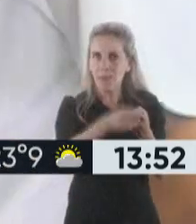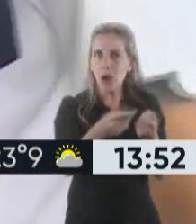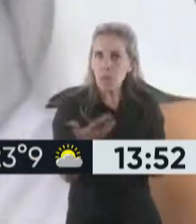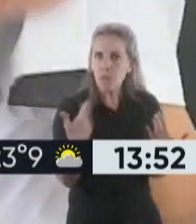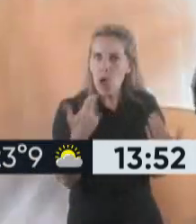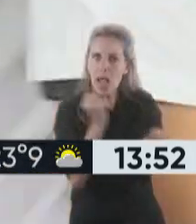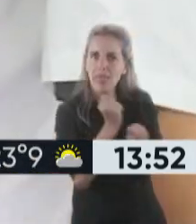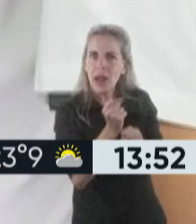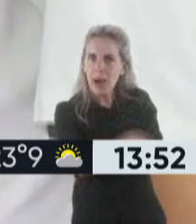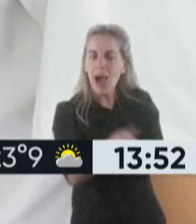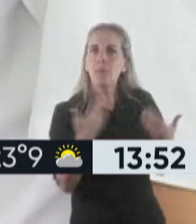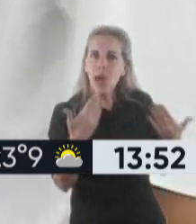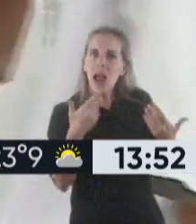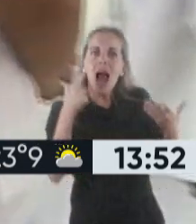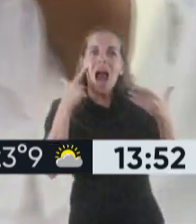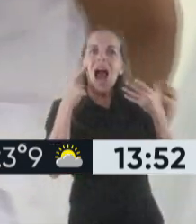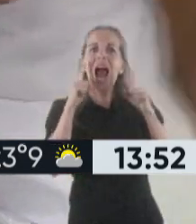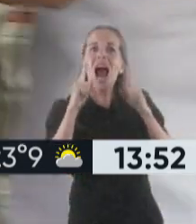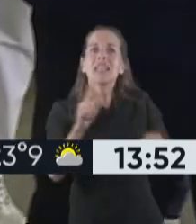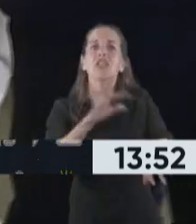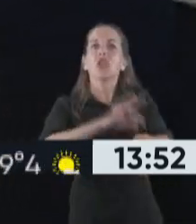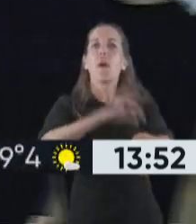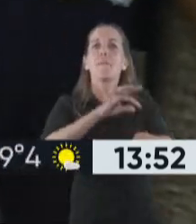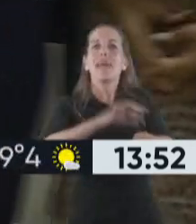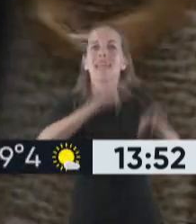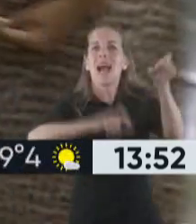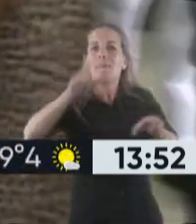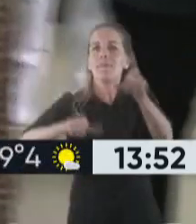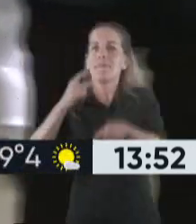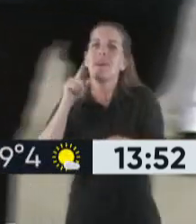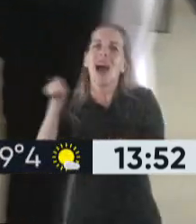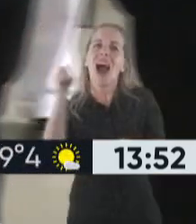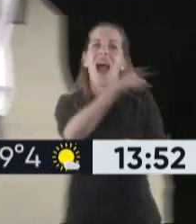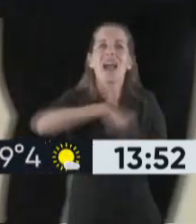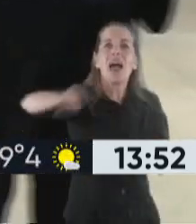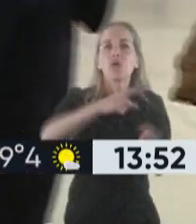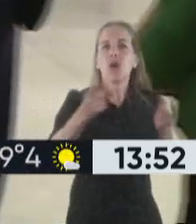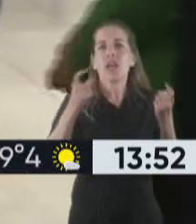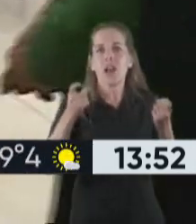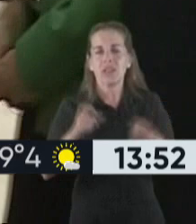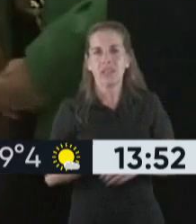salud pública y darle la atención a cada argentino y a cada argentina que lo necesite.